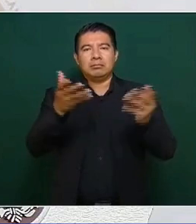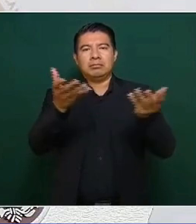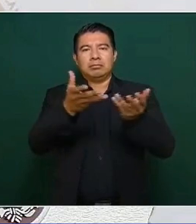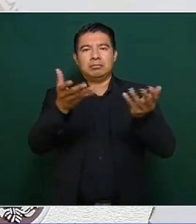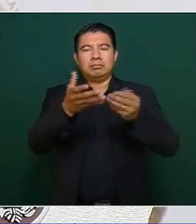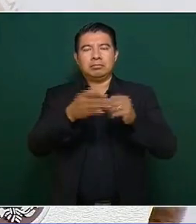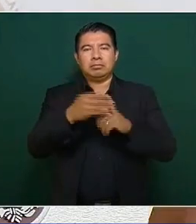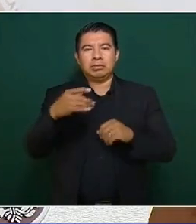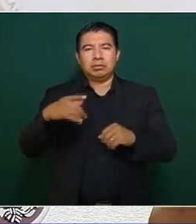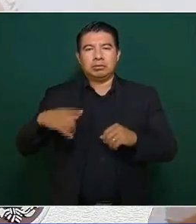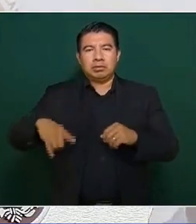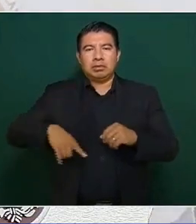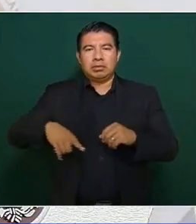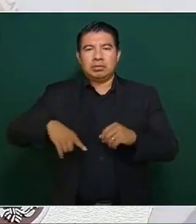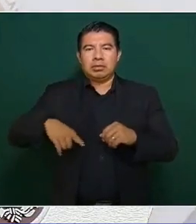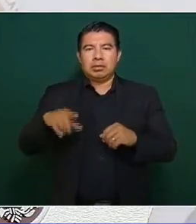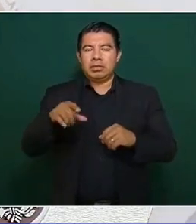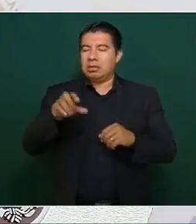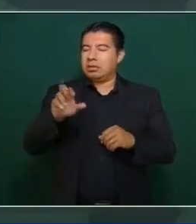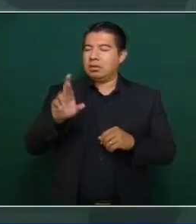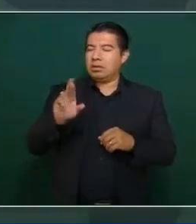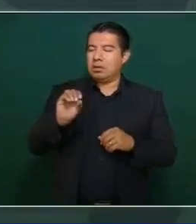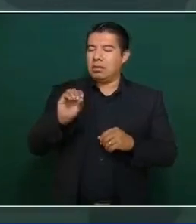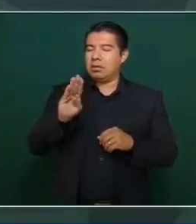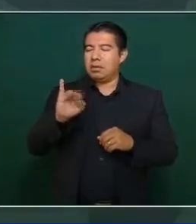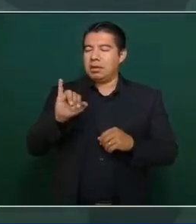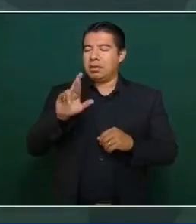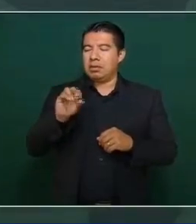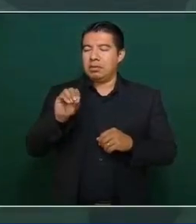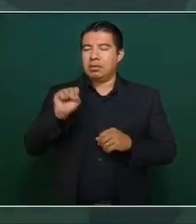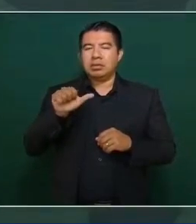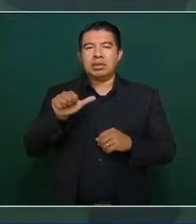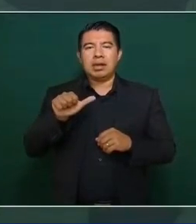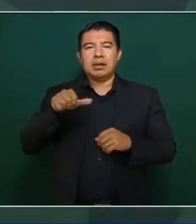su gobierno el ingeniero Rovirosa,